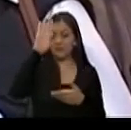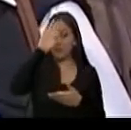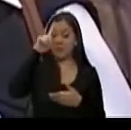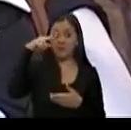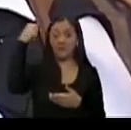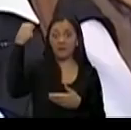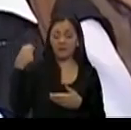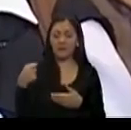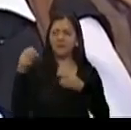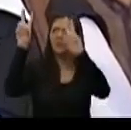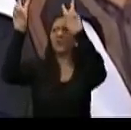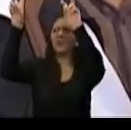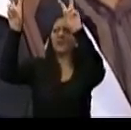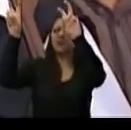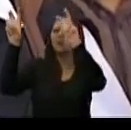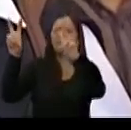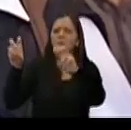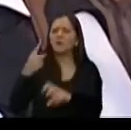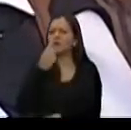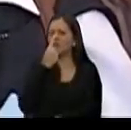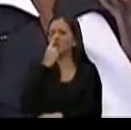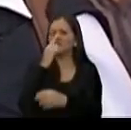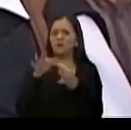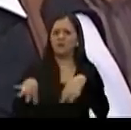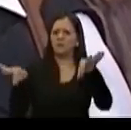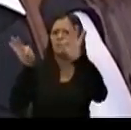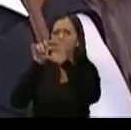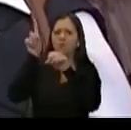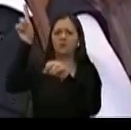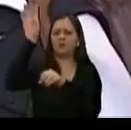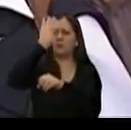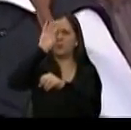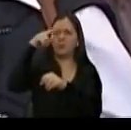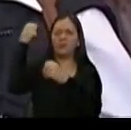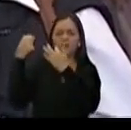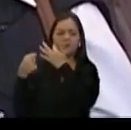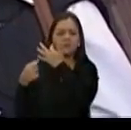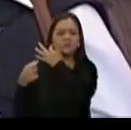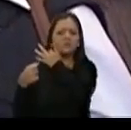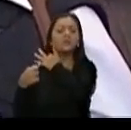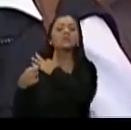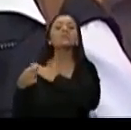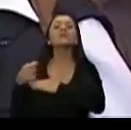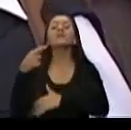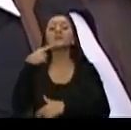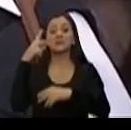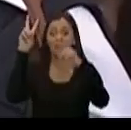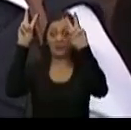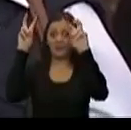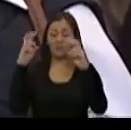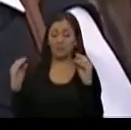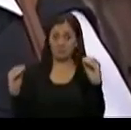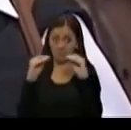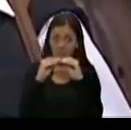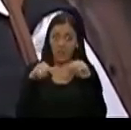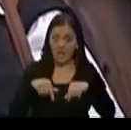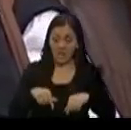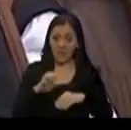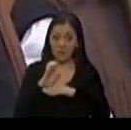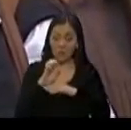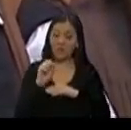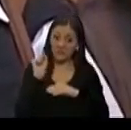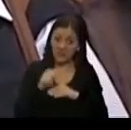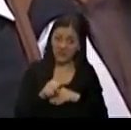Papa ha enfatizado y que han sido puestos en primer plano. No sé si esos temas también van a ser tratados aquí en el